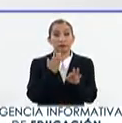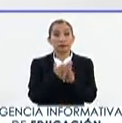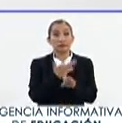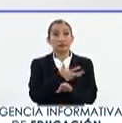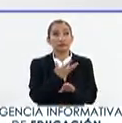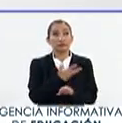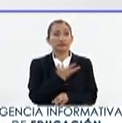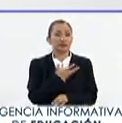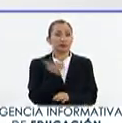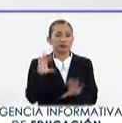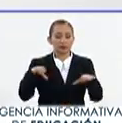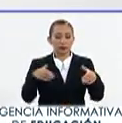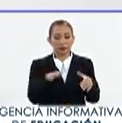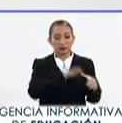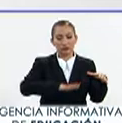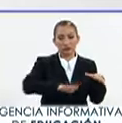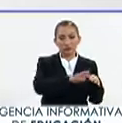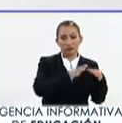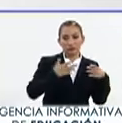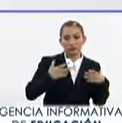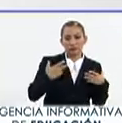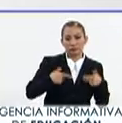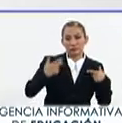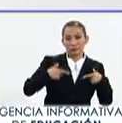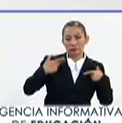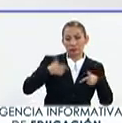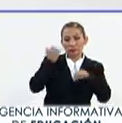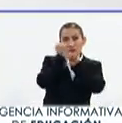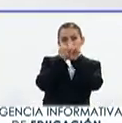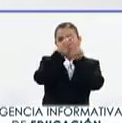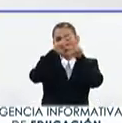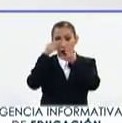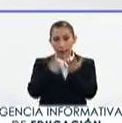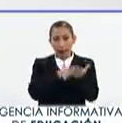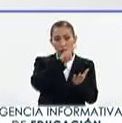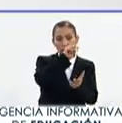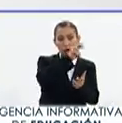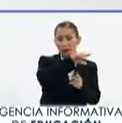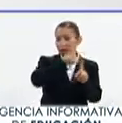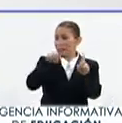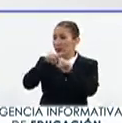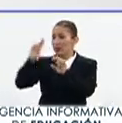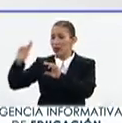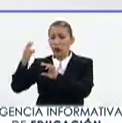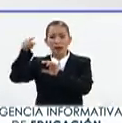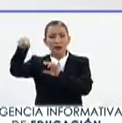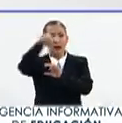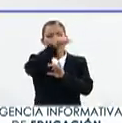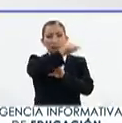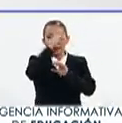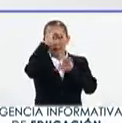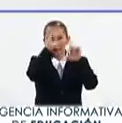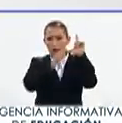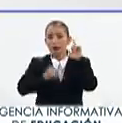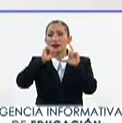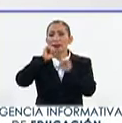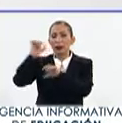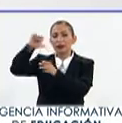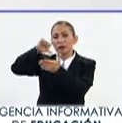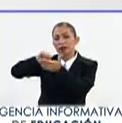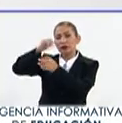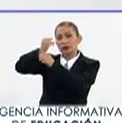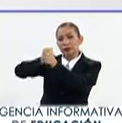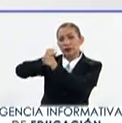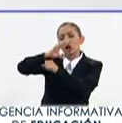tenemos una comunidad astronómica no solamente en la UNAM, sino en muchas universidades a lo largo del país y centros de